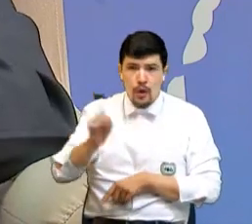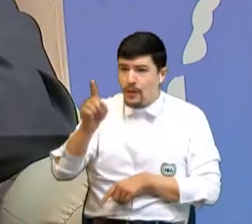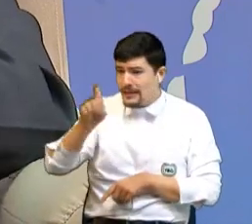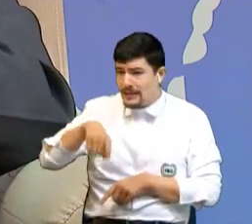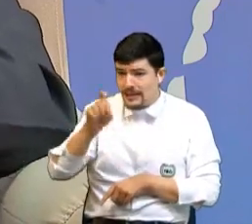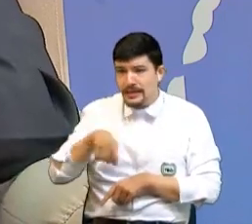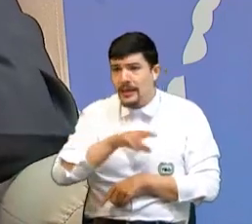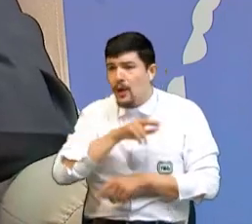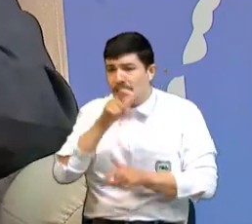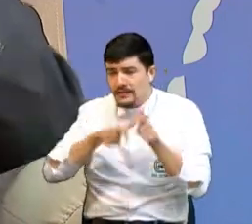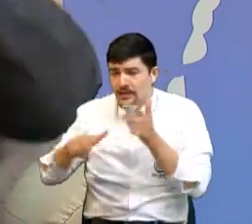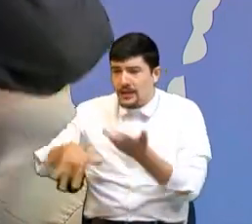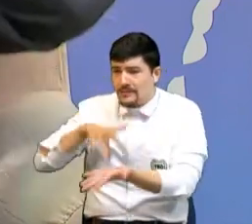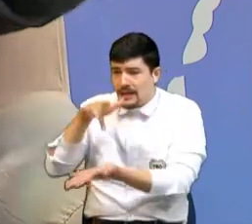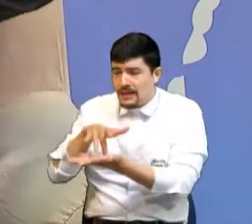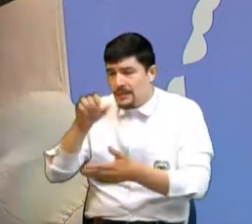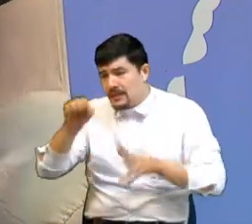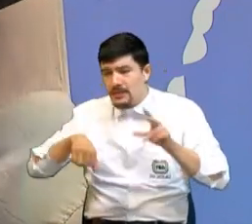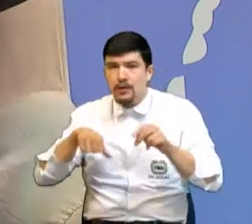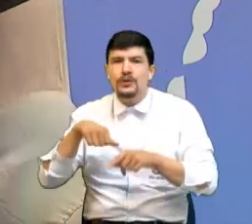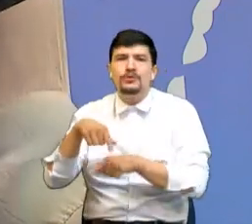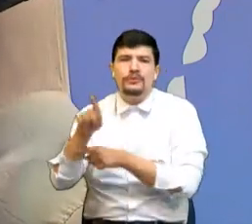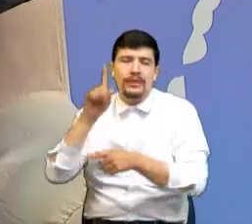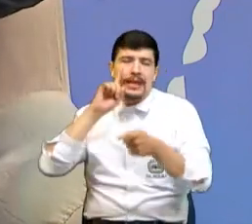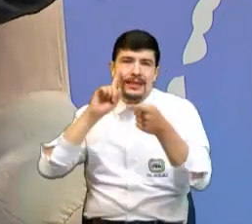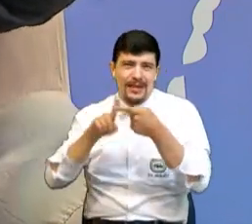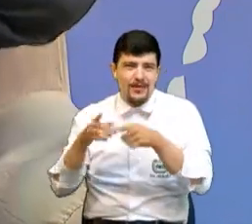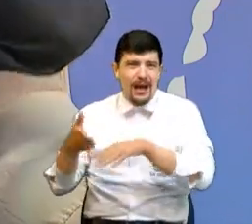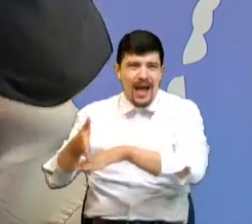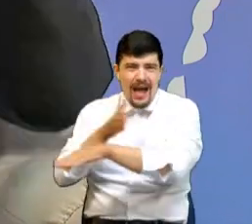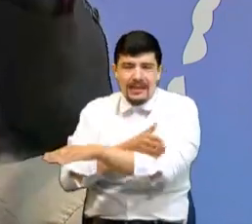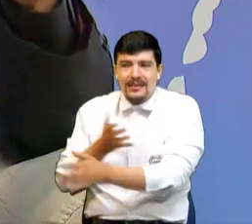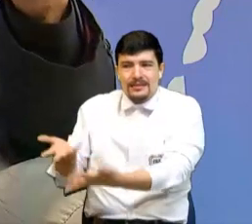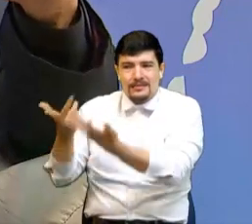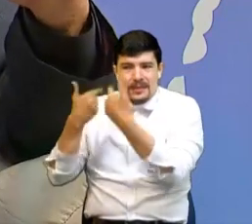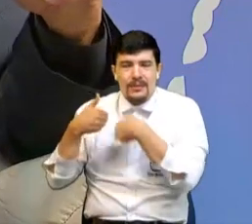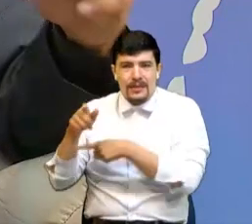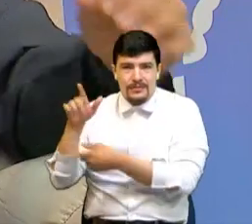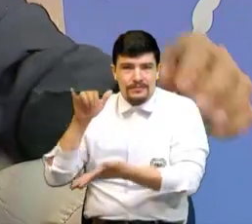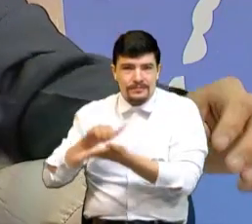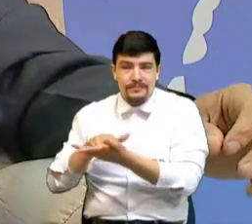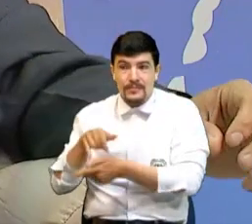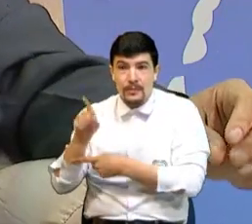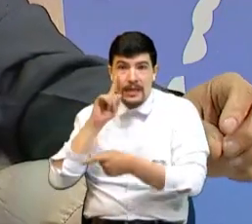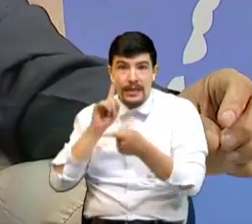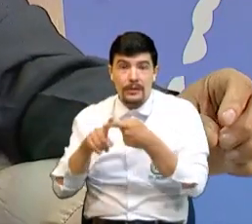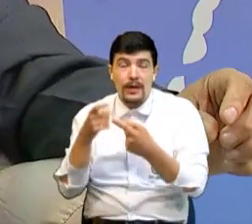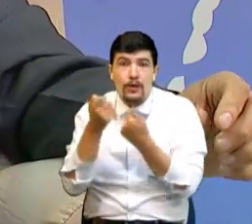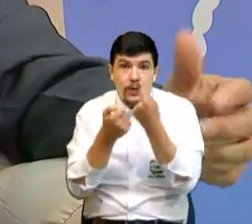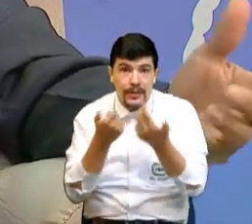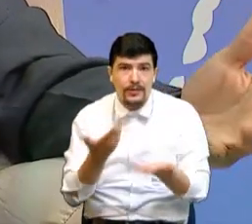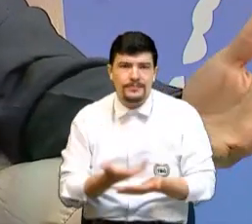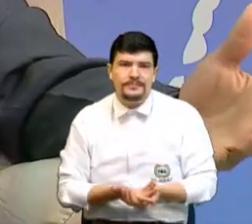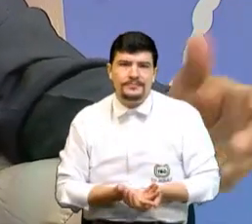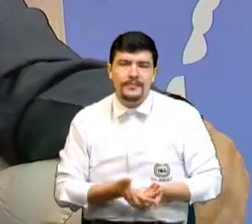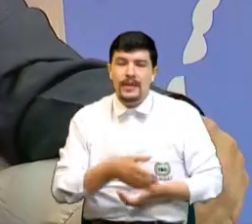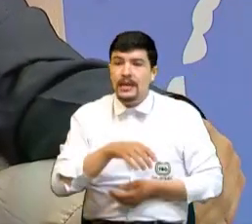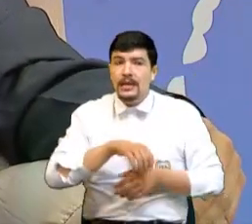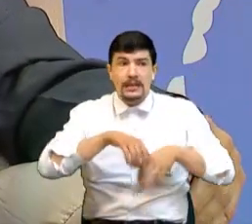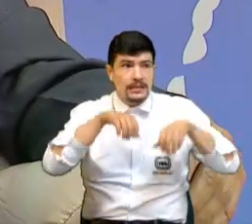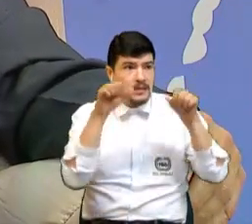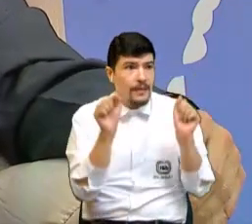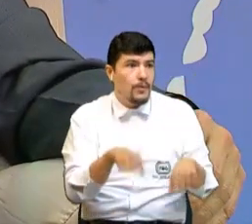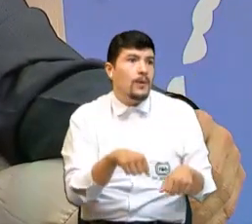no. Ahí hay una pretensión, también él me comentaba, una pretensión económica, que si es